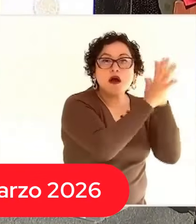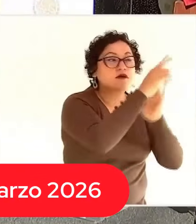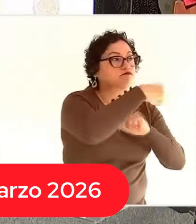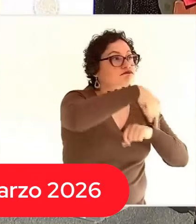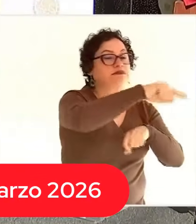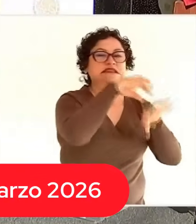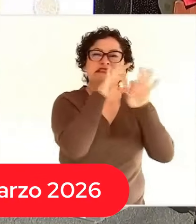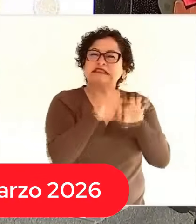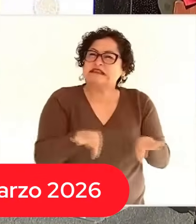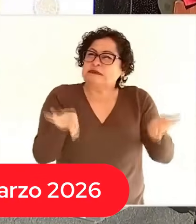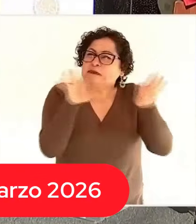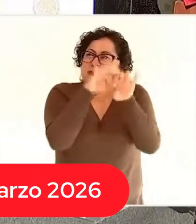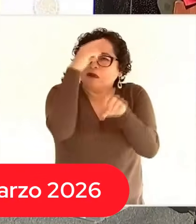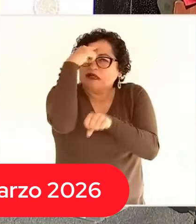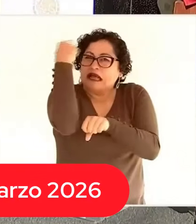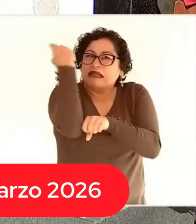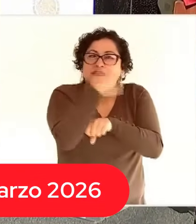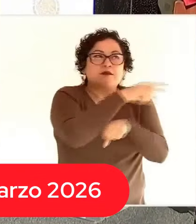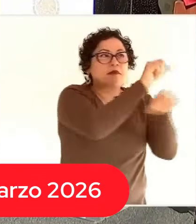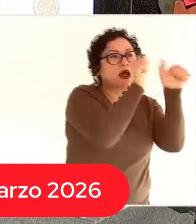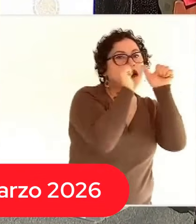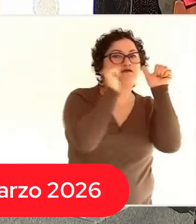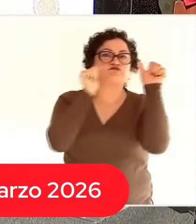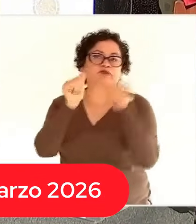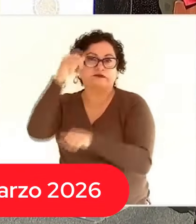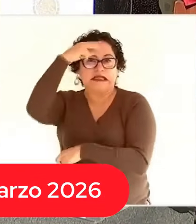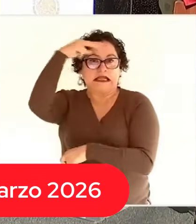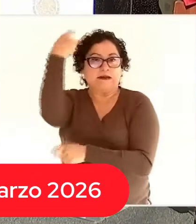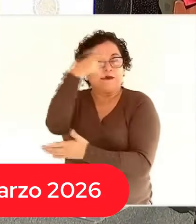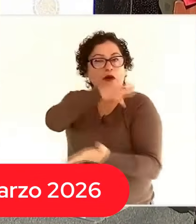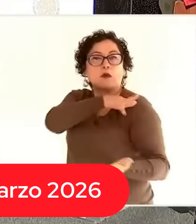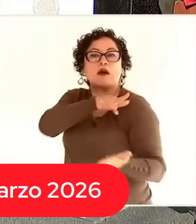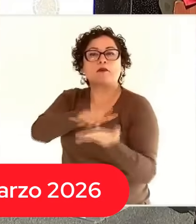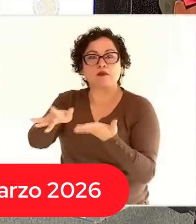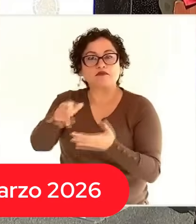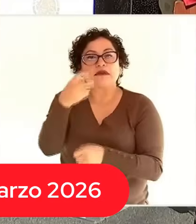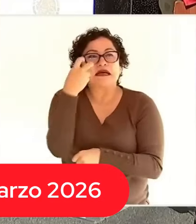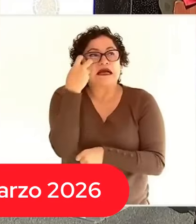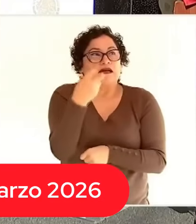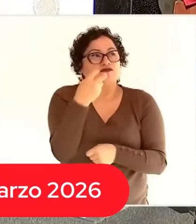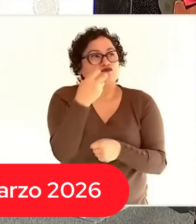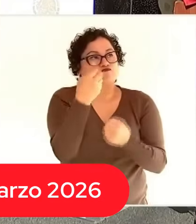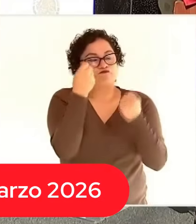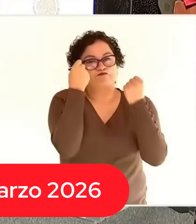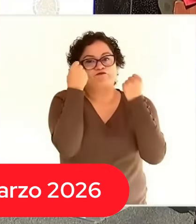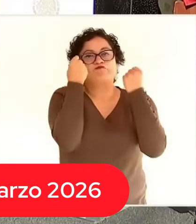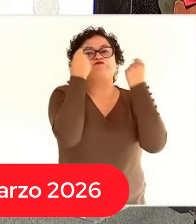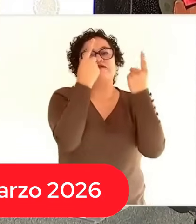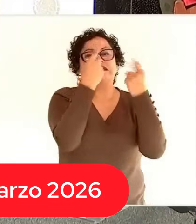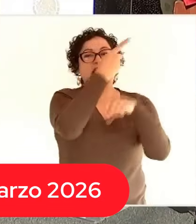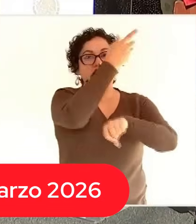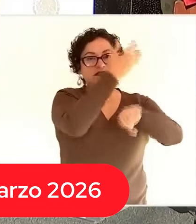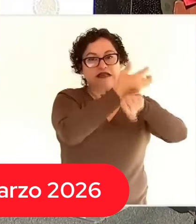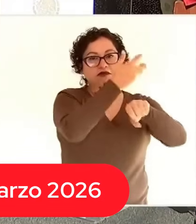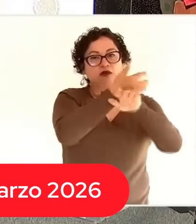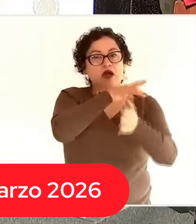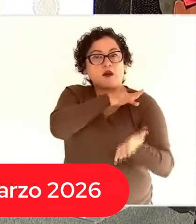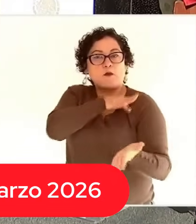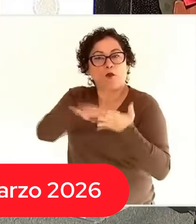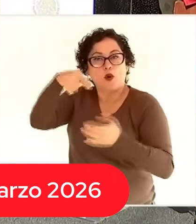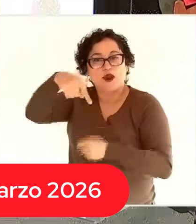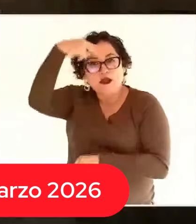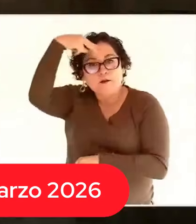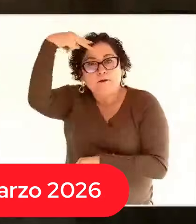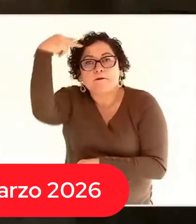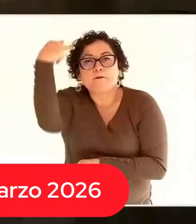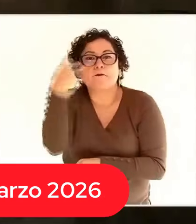pública favorable a la causa mexicana y constituyó una muestra inequívoca del respaldo estadounidense a la República.